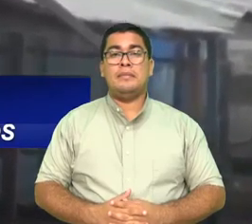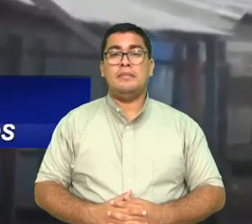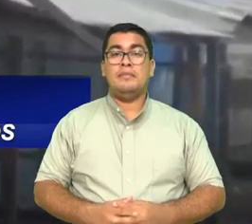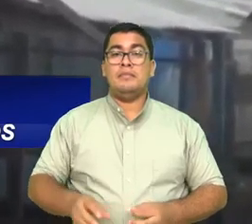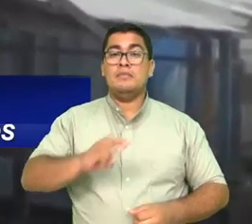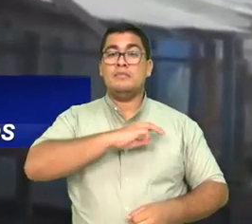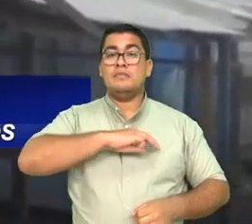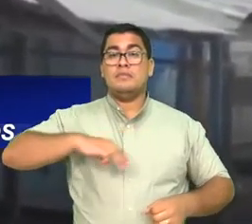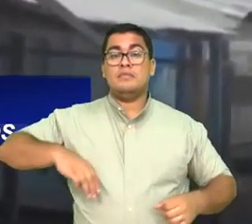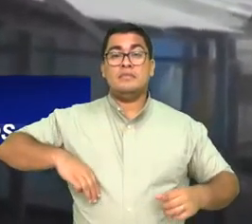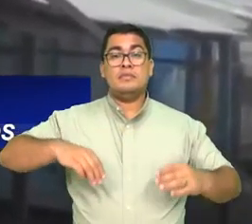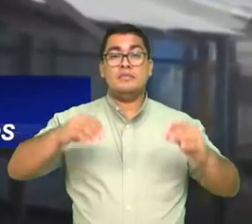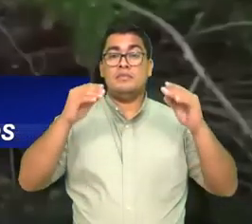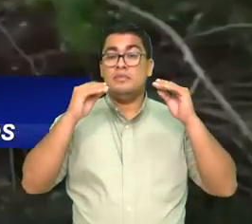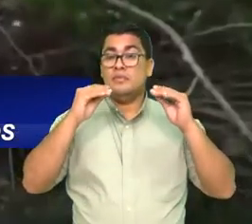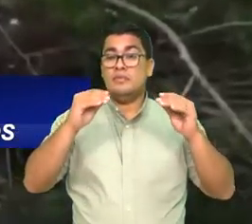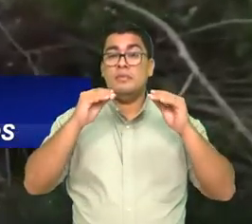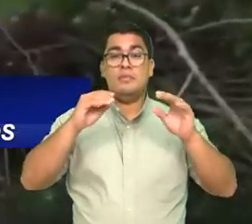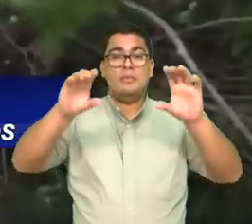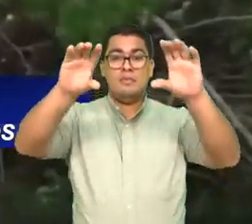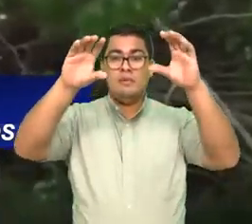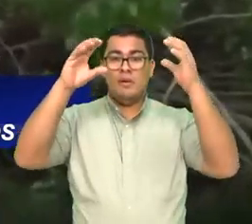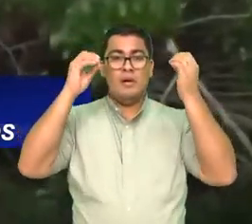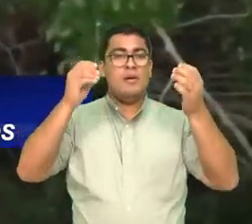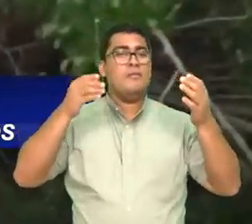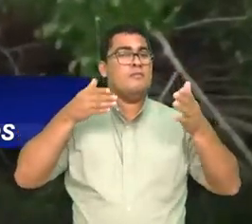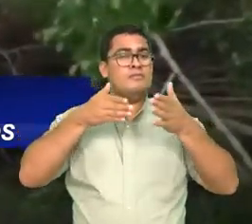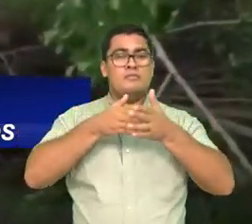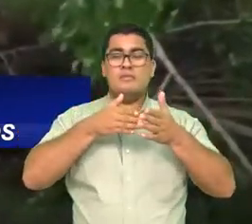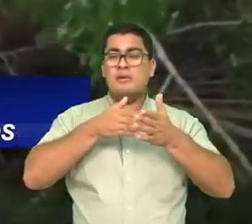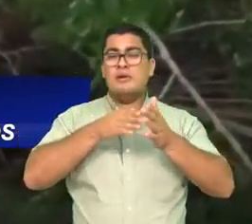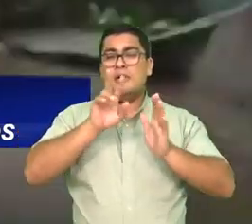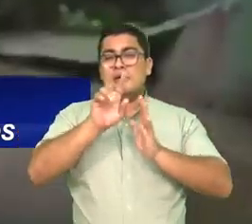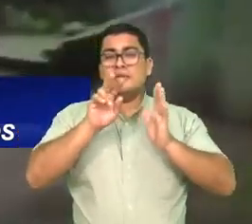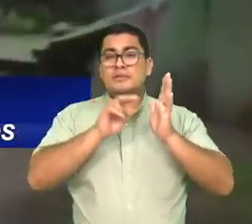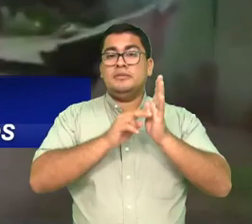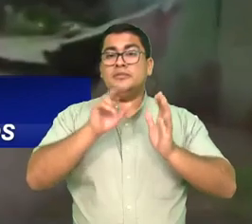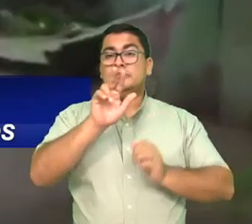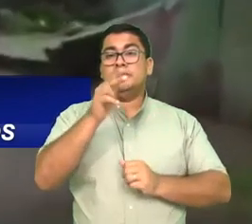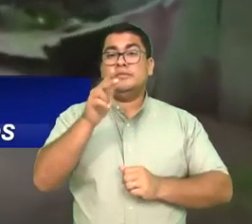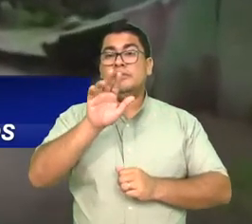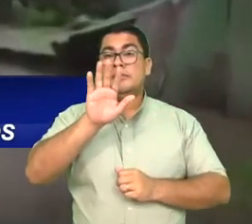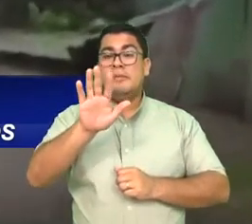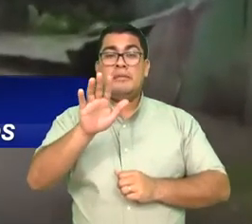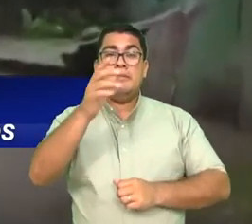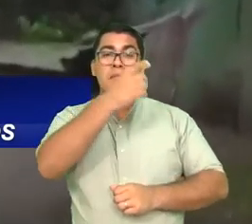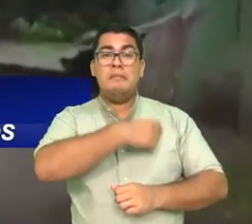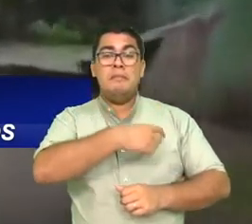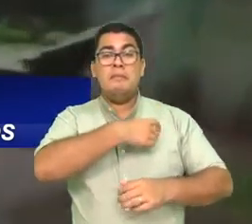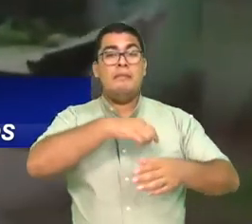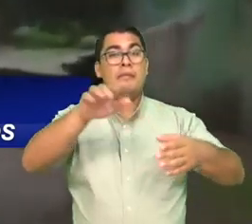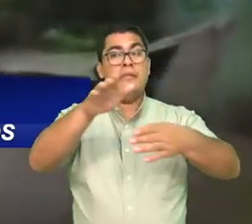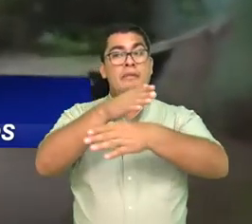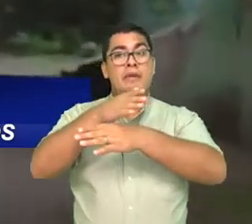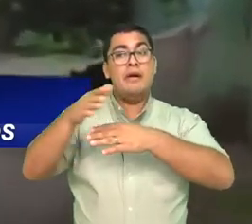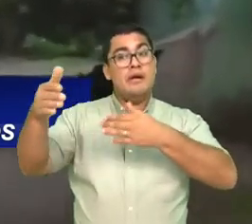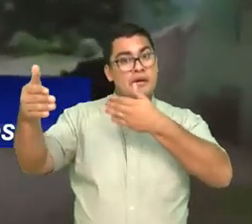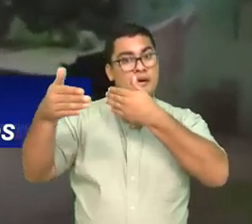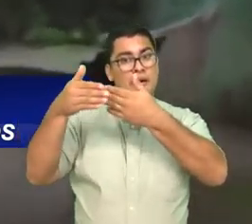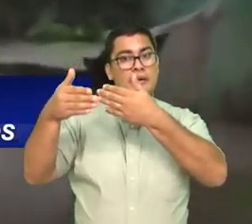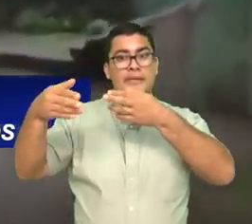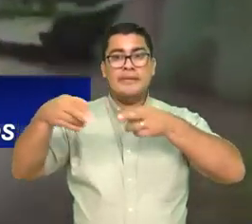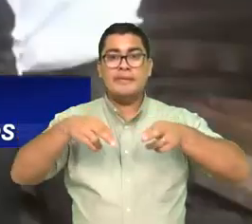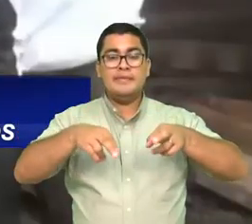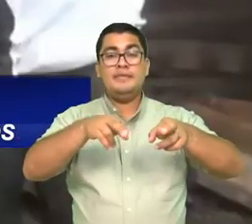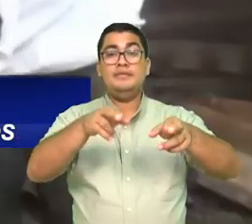MINEC mantiene suspendidas las clases en 2.085 centros educativos por su cercanía a ríos y